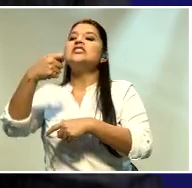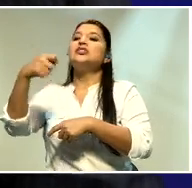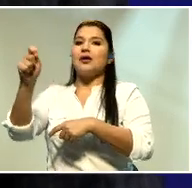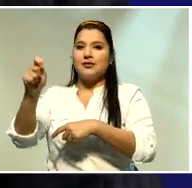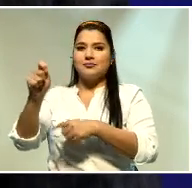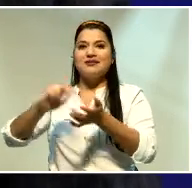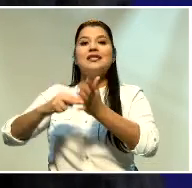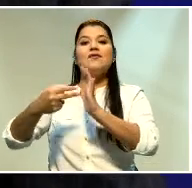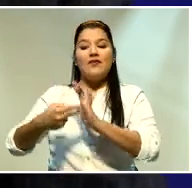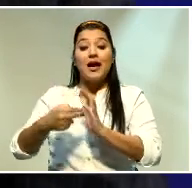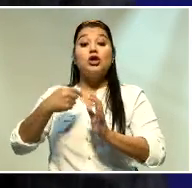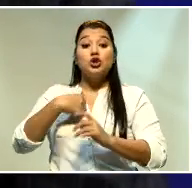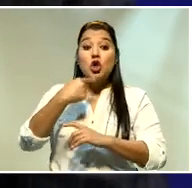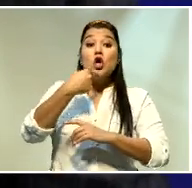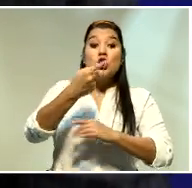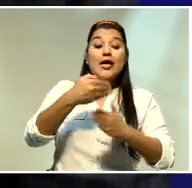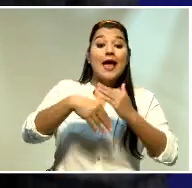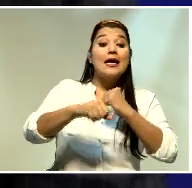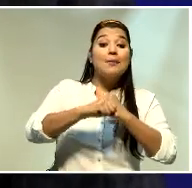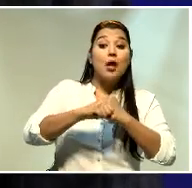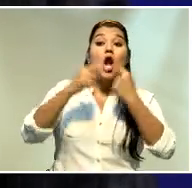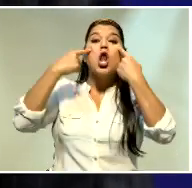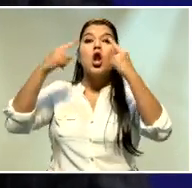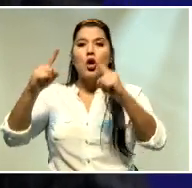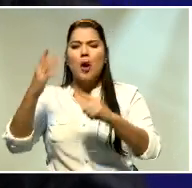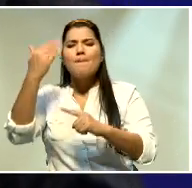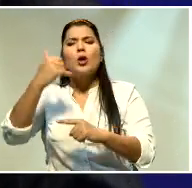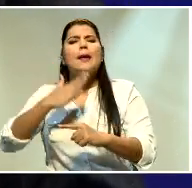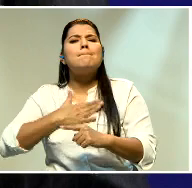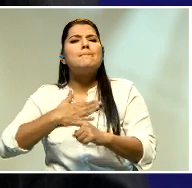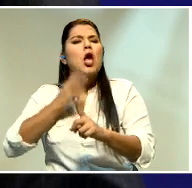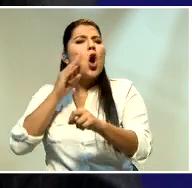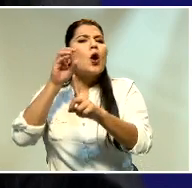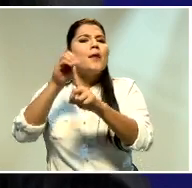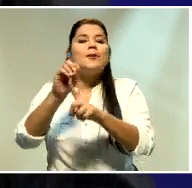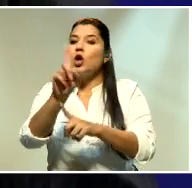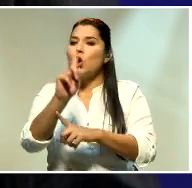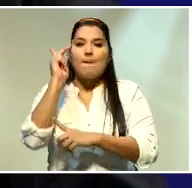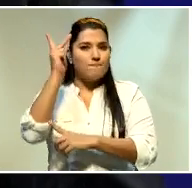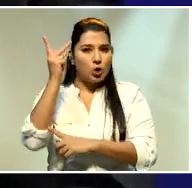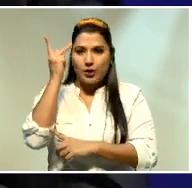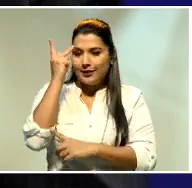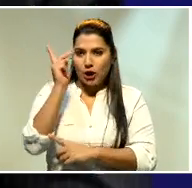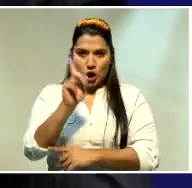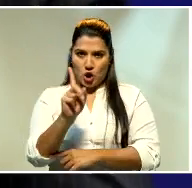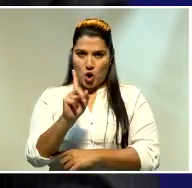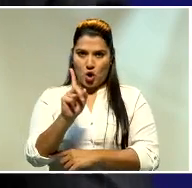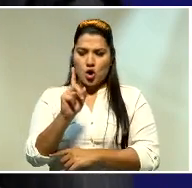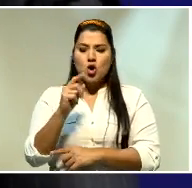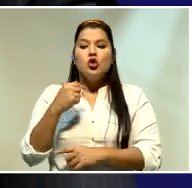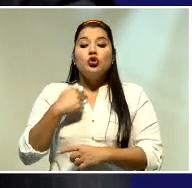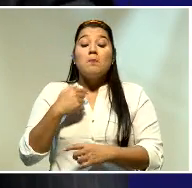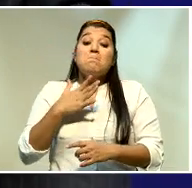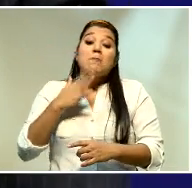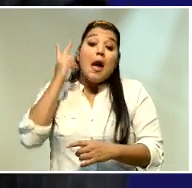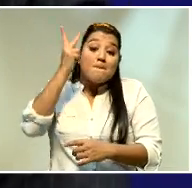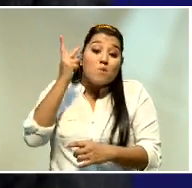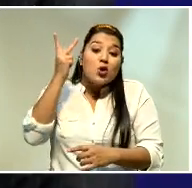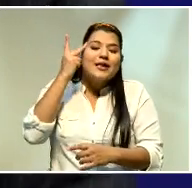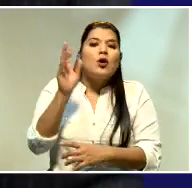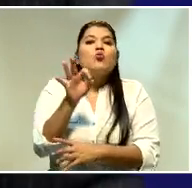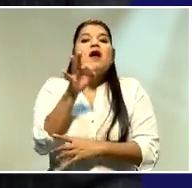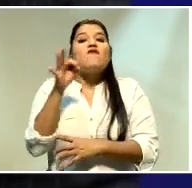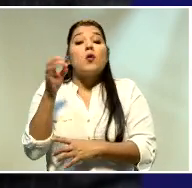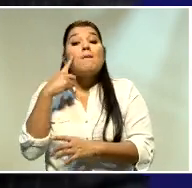logró. Porque mi objetivo no es un objetivo tanto político, sino la política como un medio para hacer las